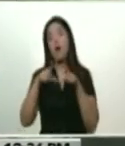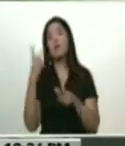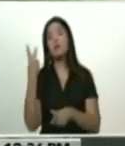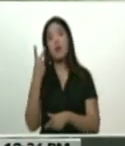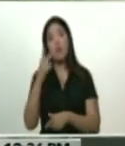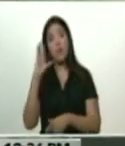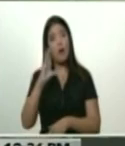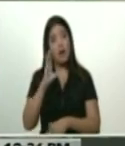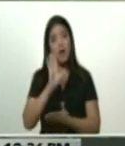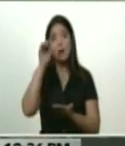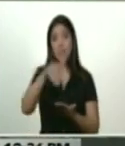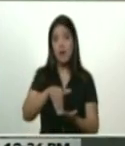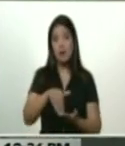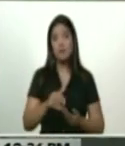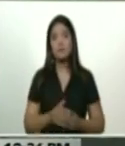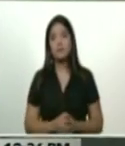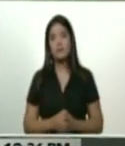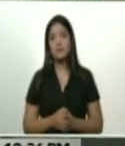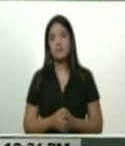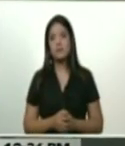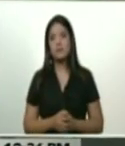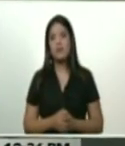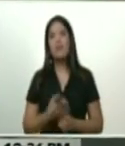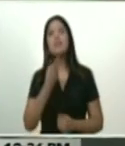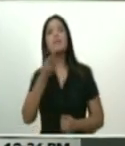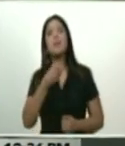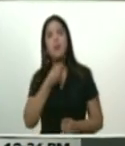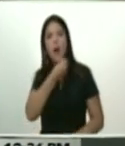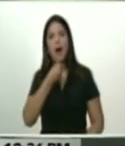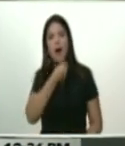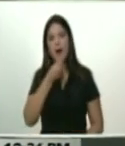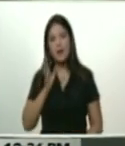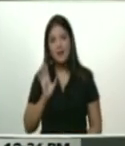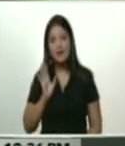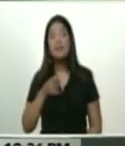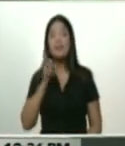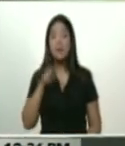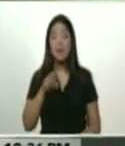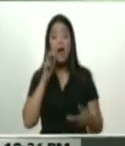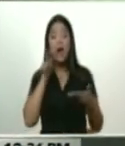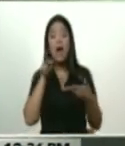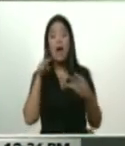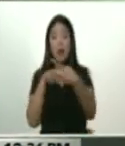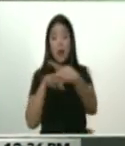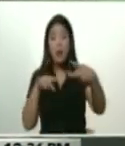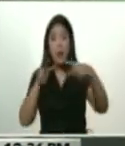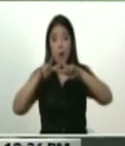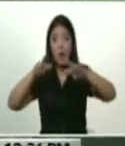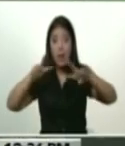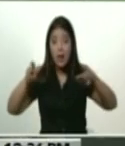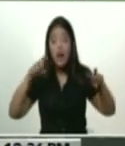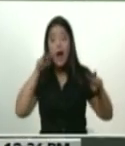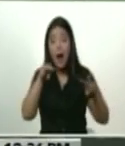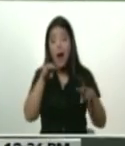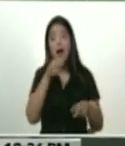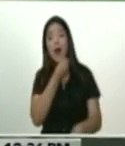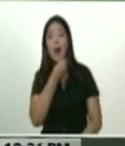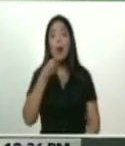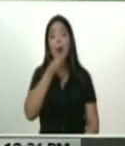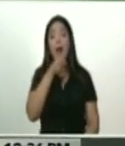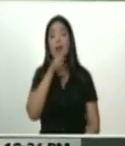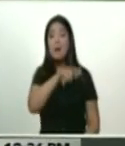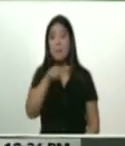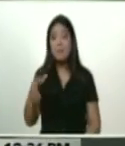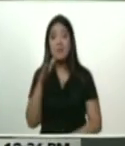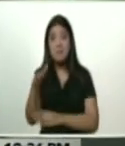ciudades. Vamos a tener un dígalo cantando, un karaoke ambulante en distintos espacios de Caracas para que el público pase por